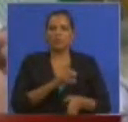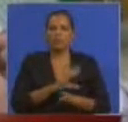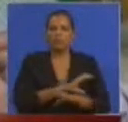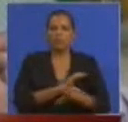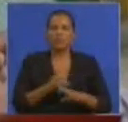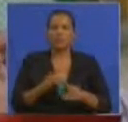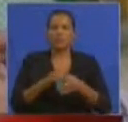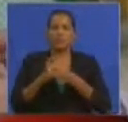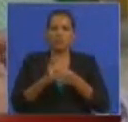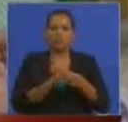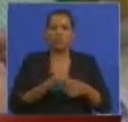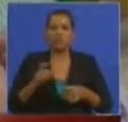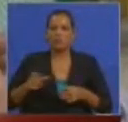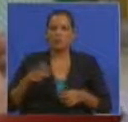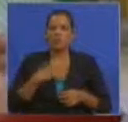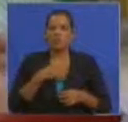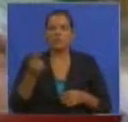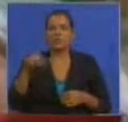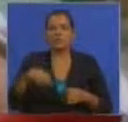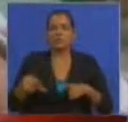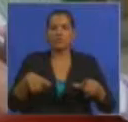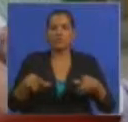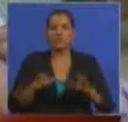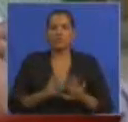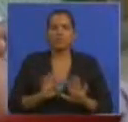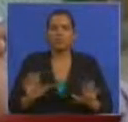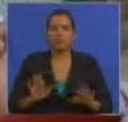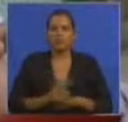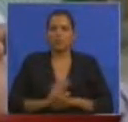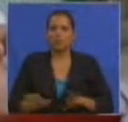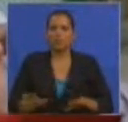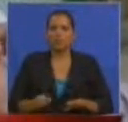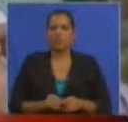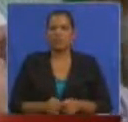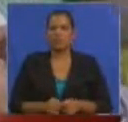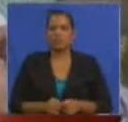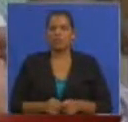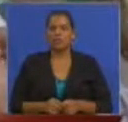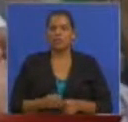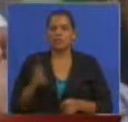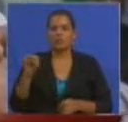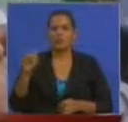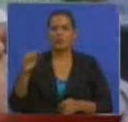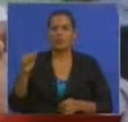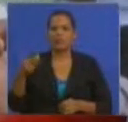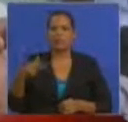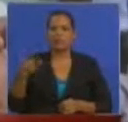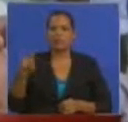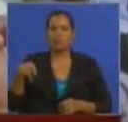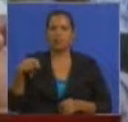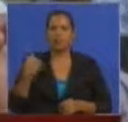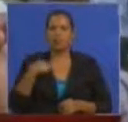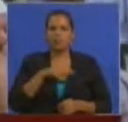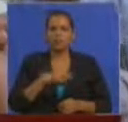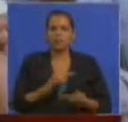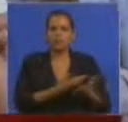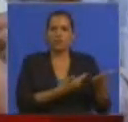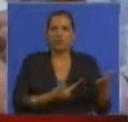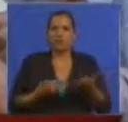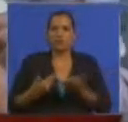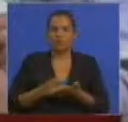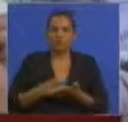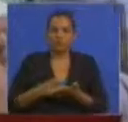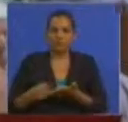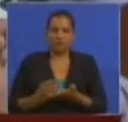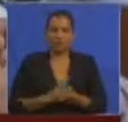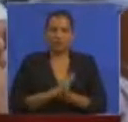quinta del compañero campesino está en el sector rural. Esa legalización completamente la cierra el MAGAT. A nosotros nos llega simplemente ya la escritura